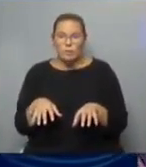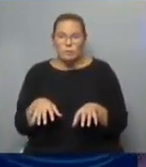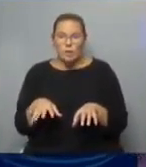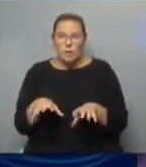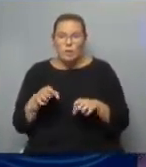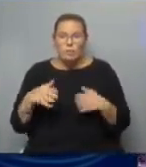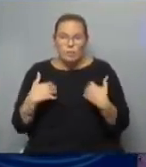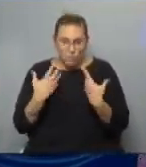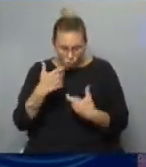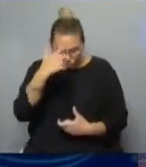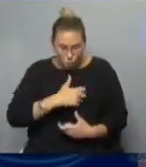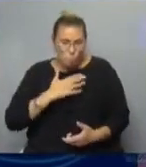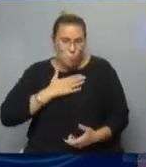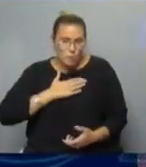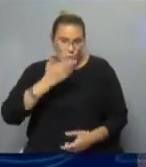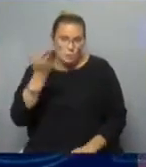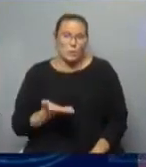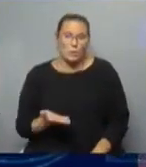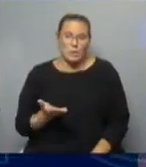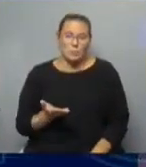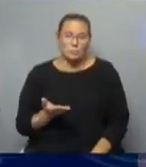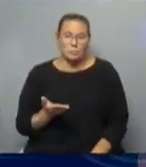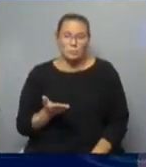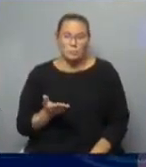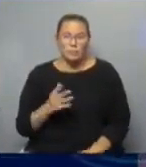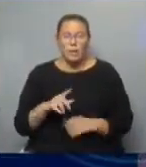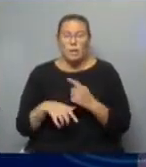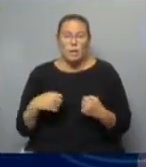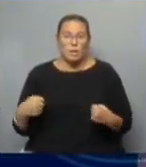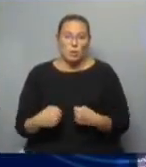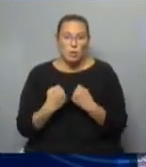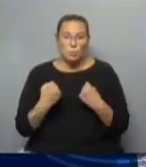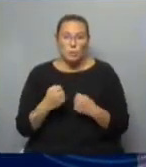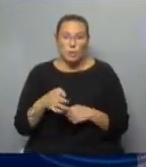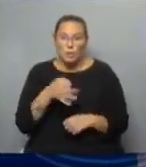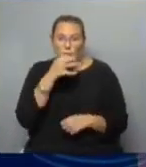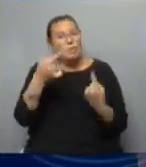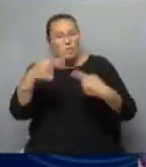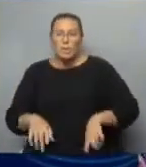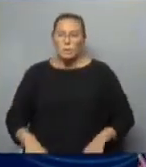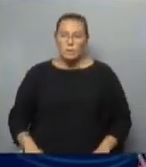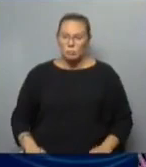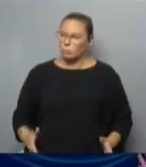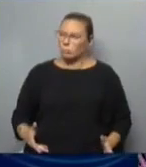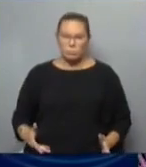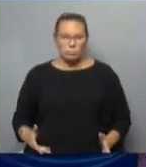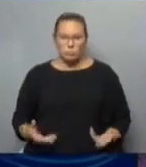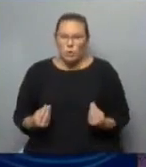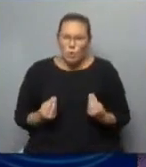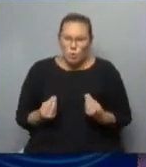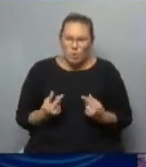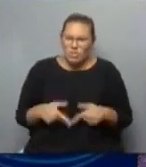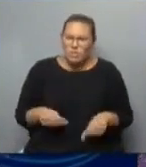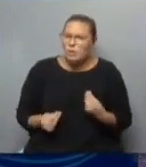con su entidad, con su personalidad, con su persona, y de golpe alguien le dice, sos diferente. Y no sabés